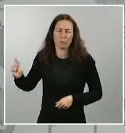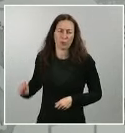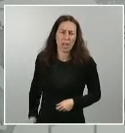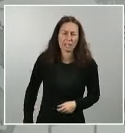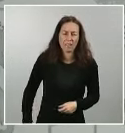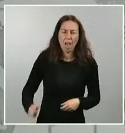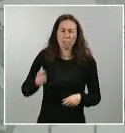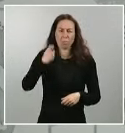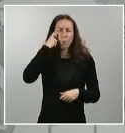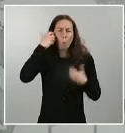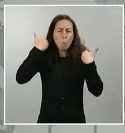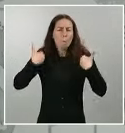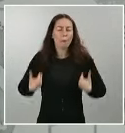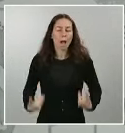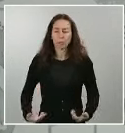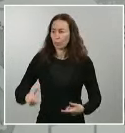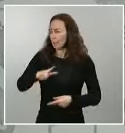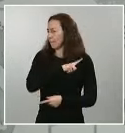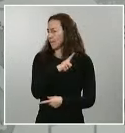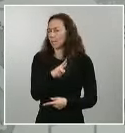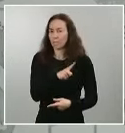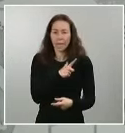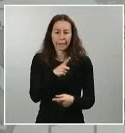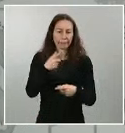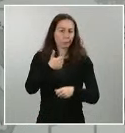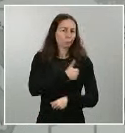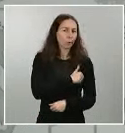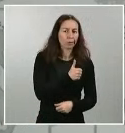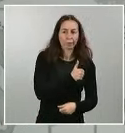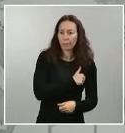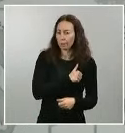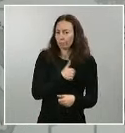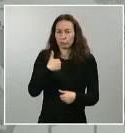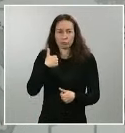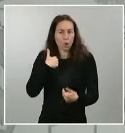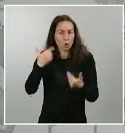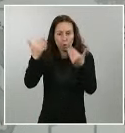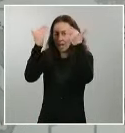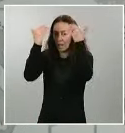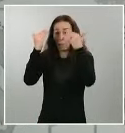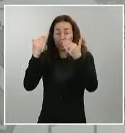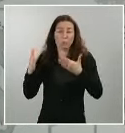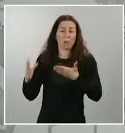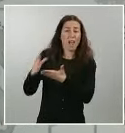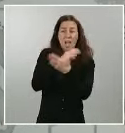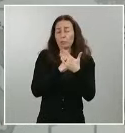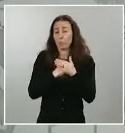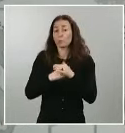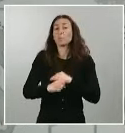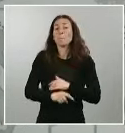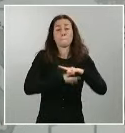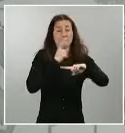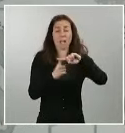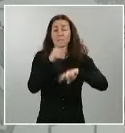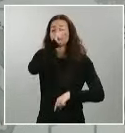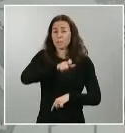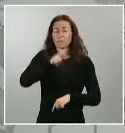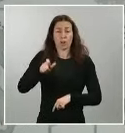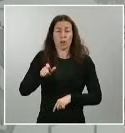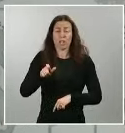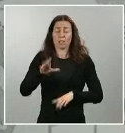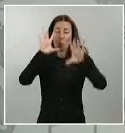nuestros militares, lo están haciendo los policías. Rindo un tributo a los guardias civiles fallecidos durante estas últimas horas, durante estos últimos días. Lo están